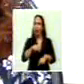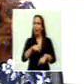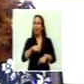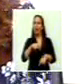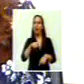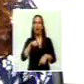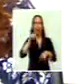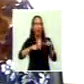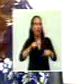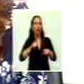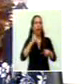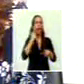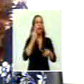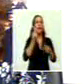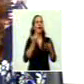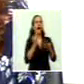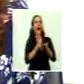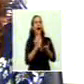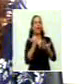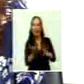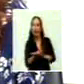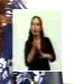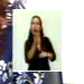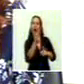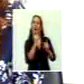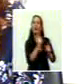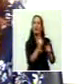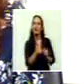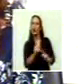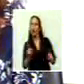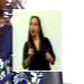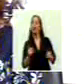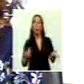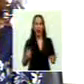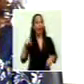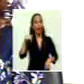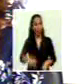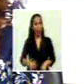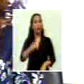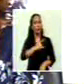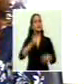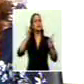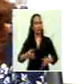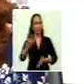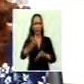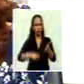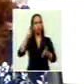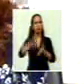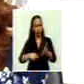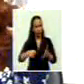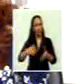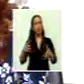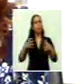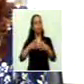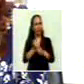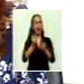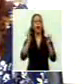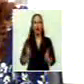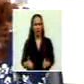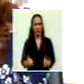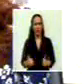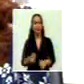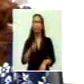permanencia o su no permanencia, y hoy la universidad también tiene su convenio colectivo. Pero no solamente esto,